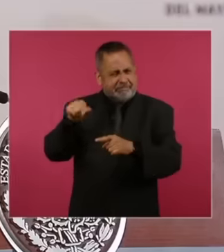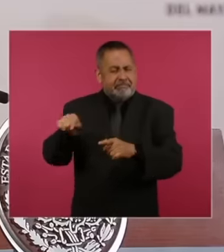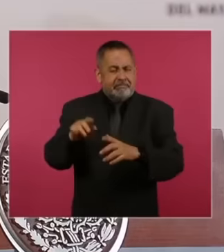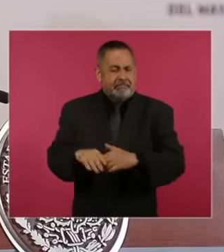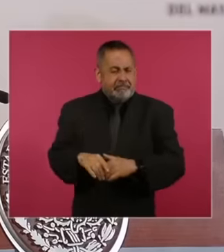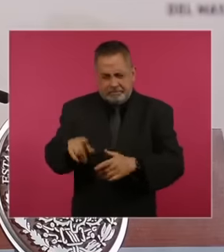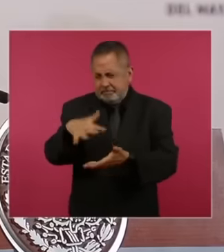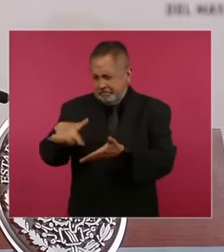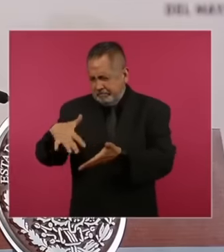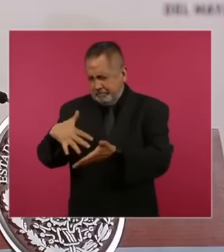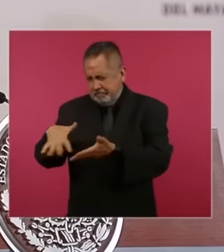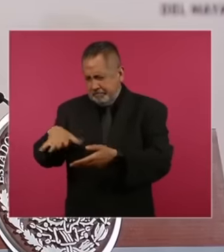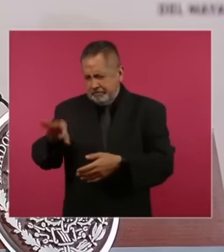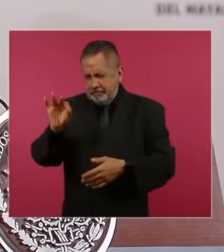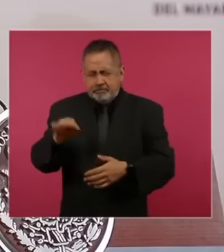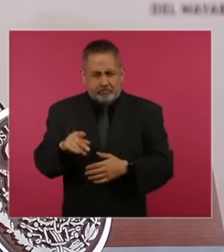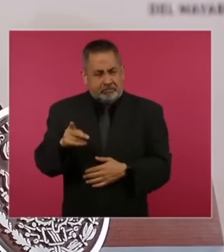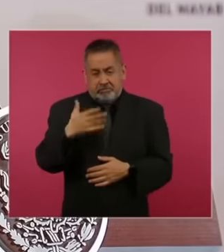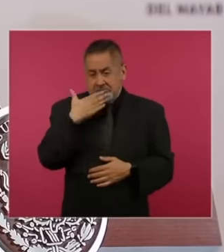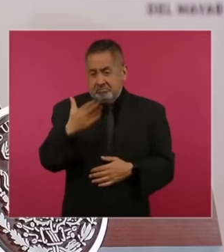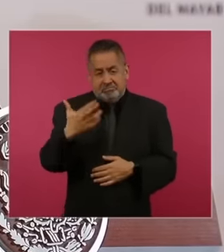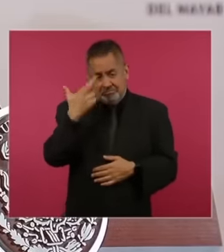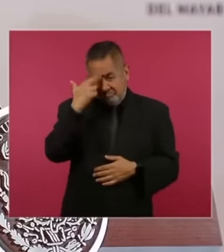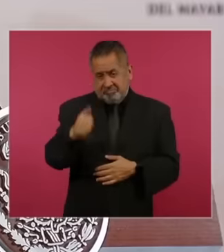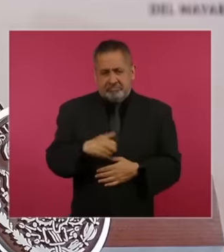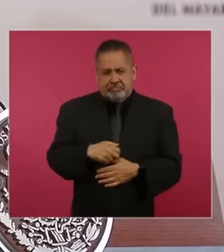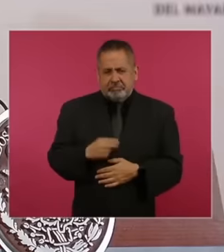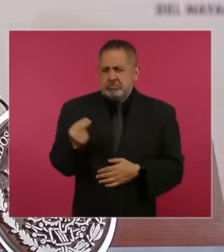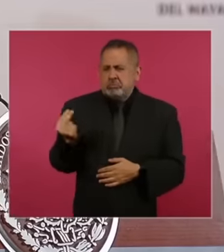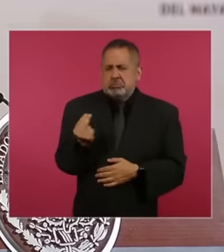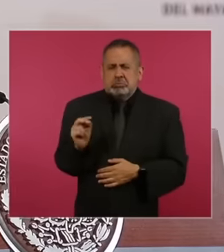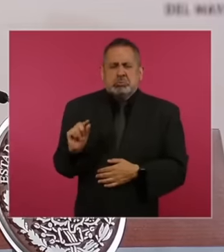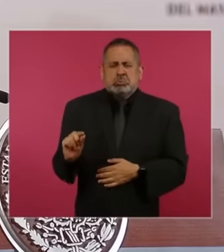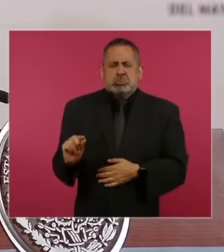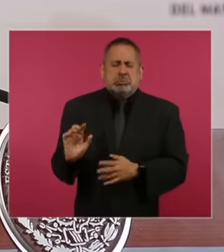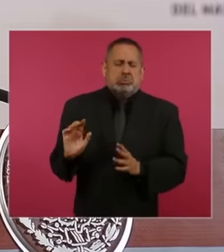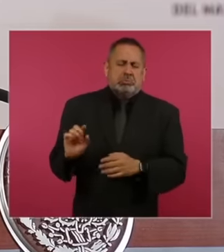A ver de quién es, pero es buenísima.